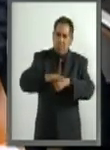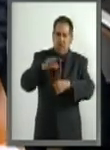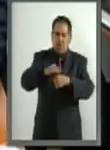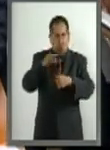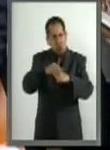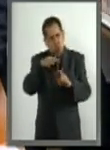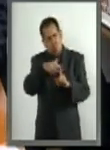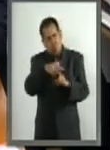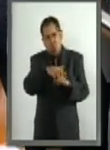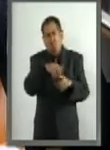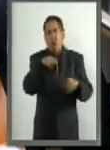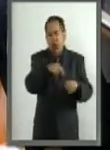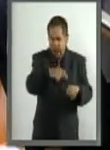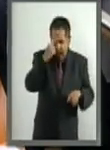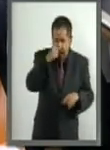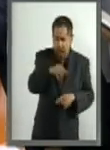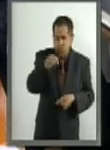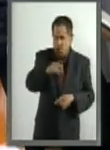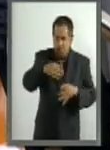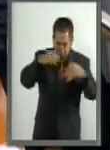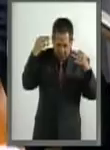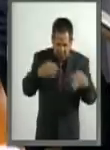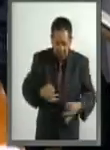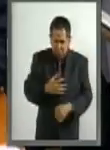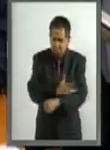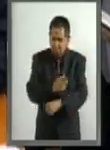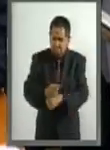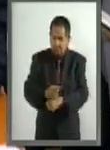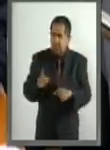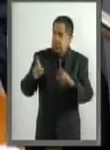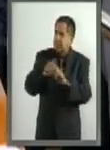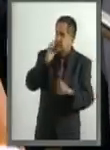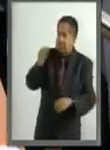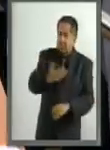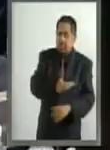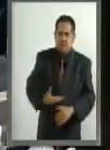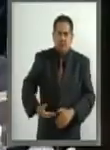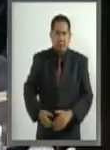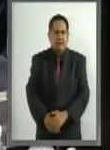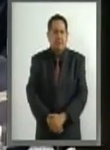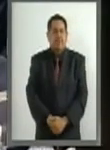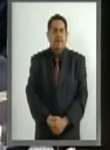más votos legítimamente en nuestra República. ¿Es cuánto, señor presidente?